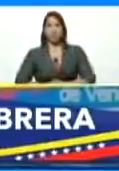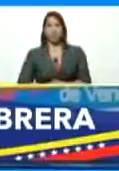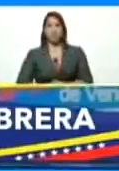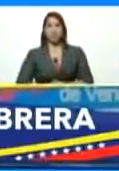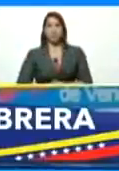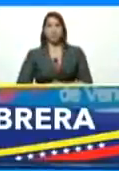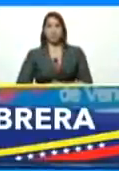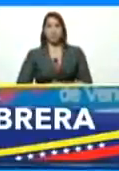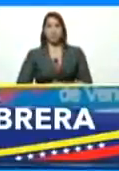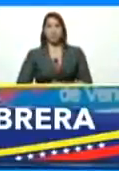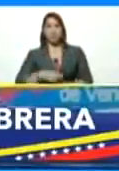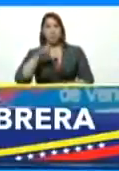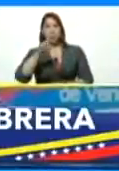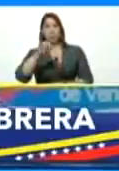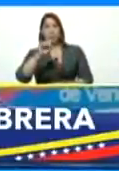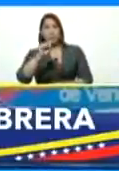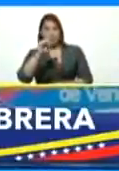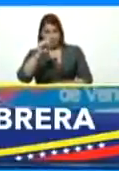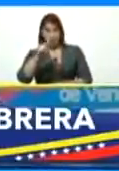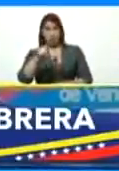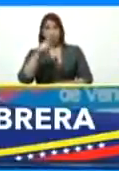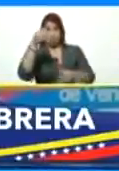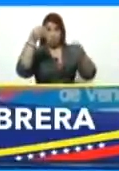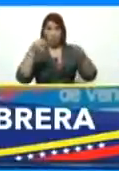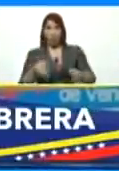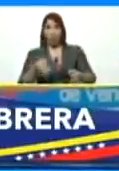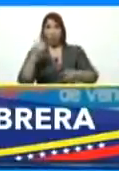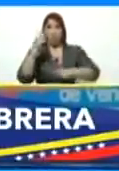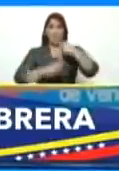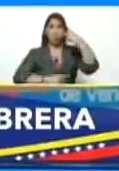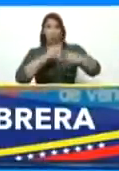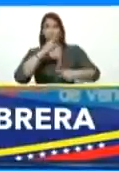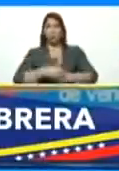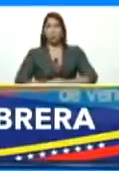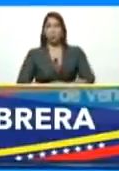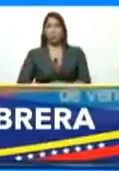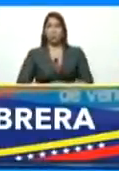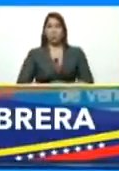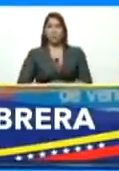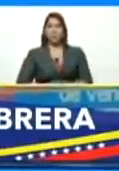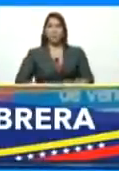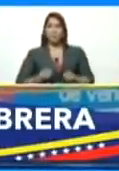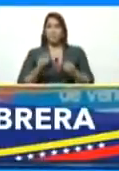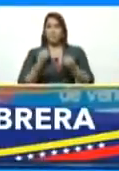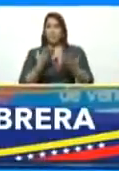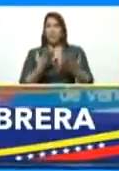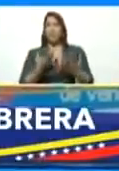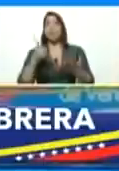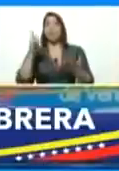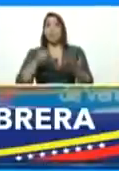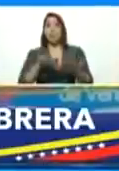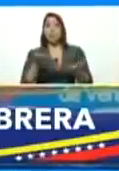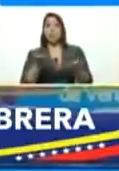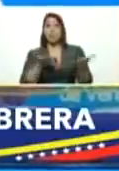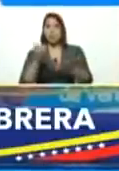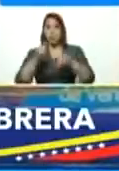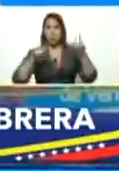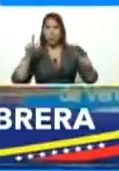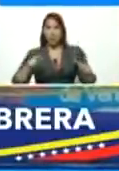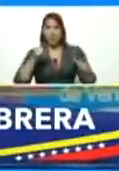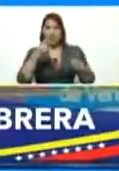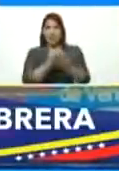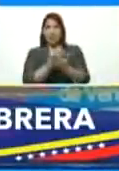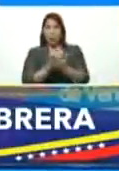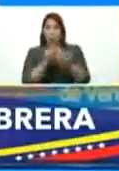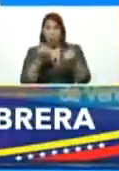ulises la economía real la que produce bienes y servicios para la gente de la economía